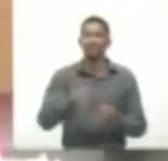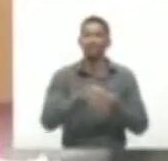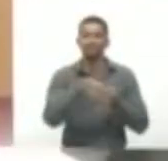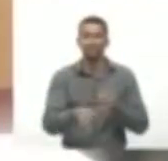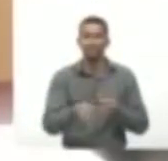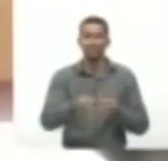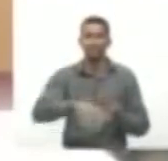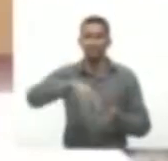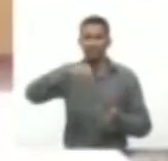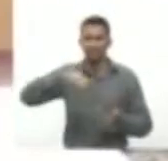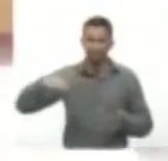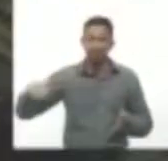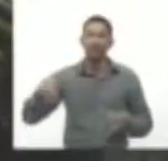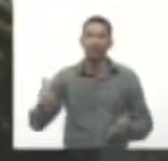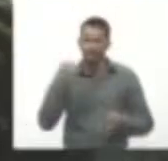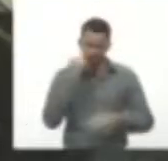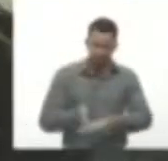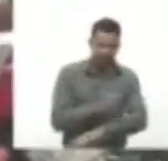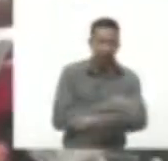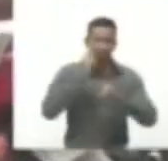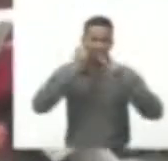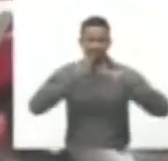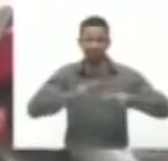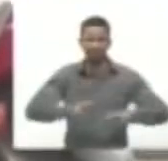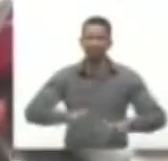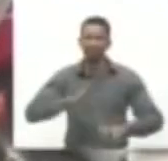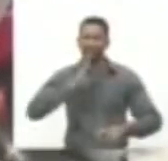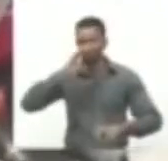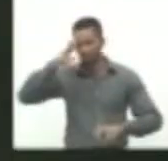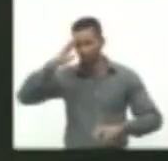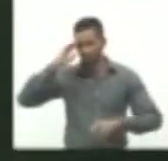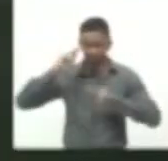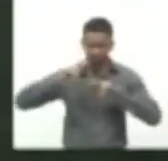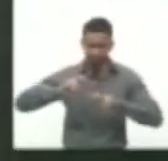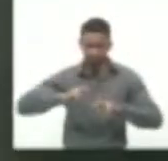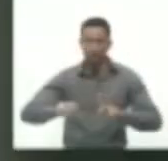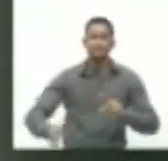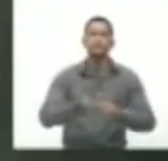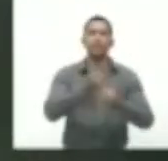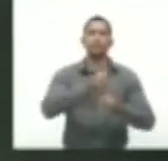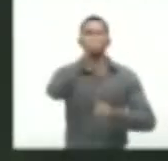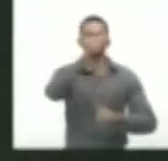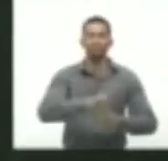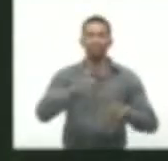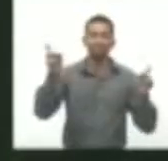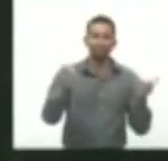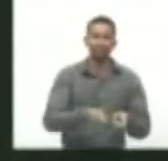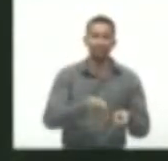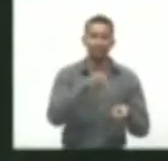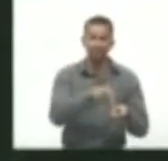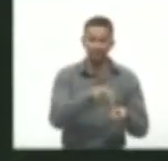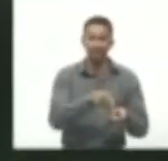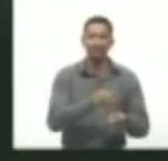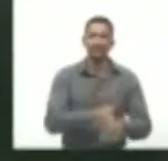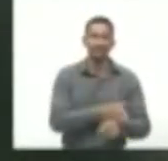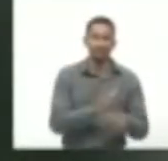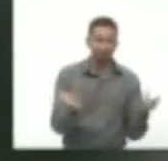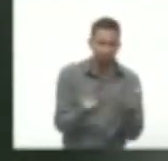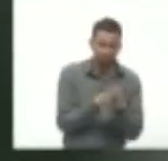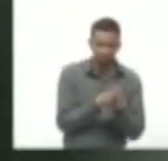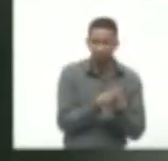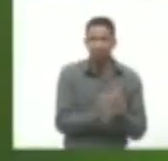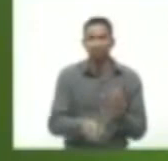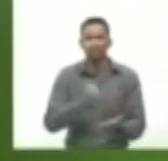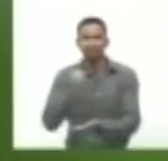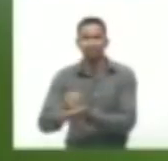detenido trabajo de investigación adelantado por la policía, que permitió la captura del autor intelectual, material y de sus cómplices. El esclarecimiento